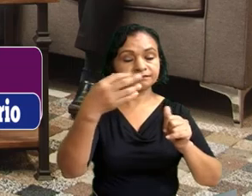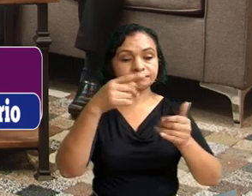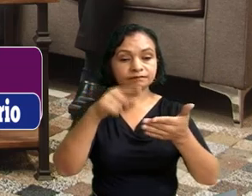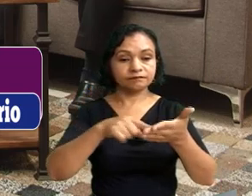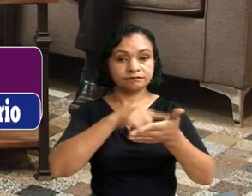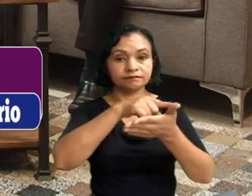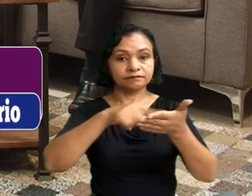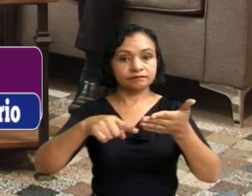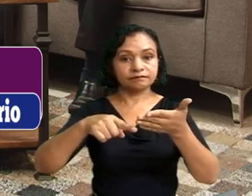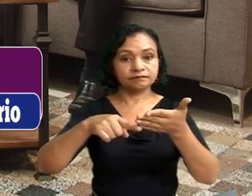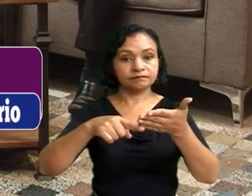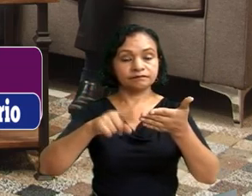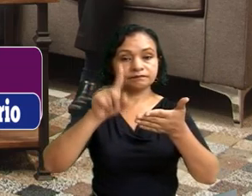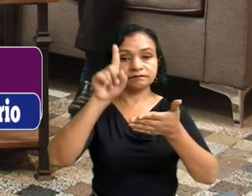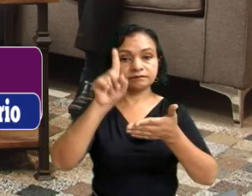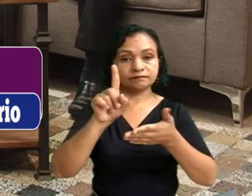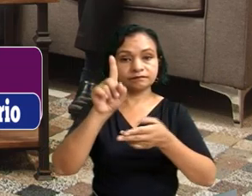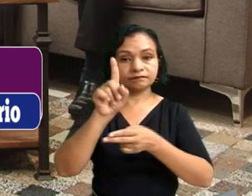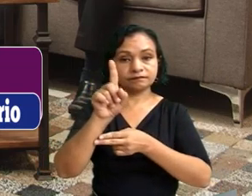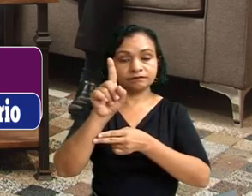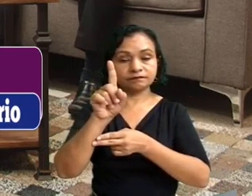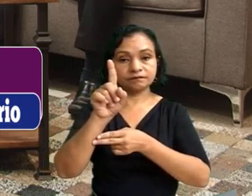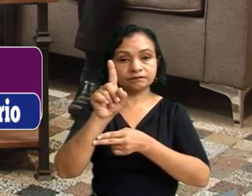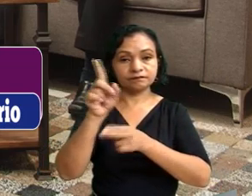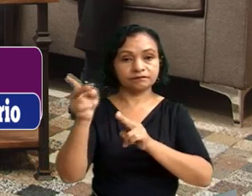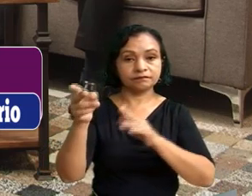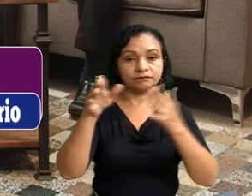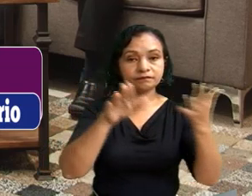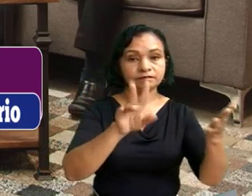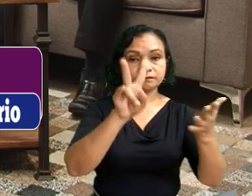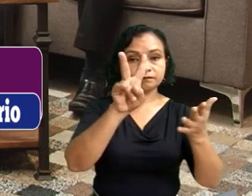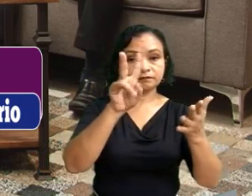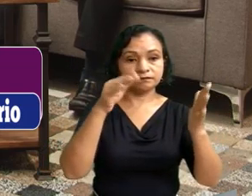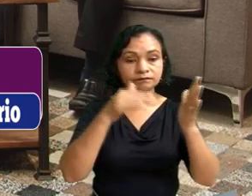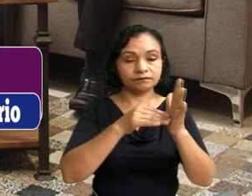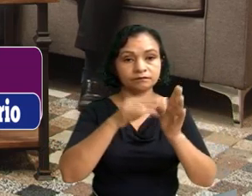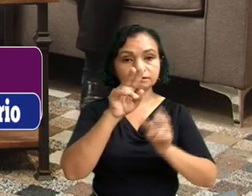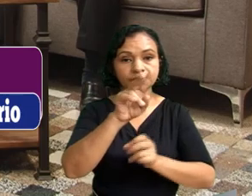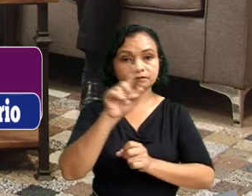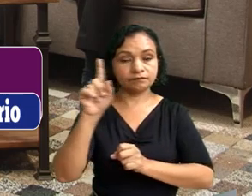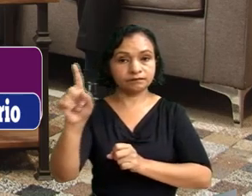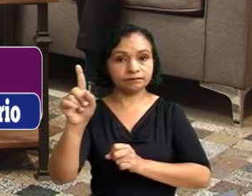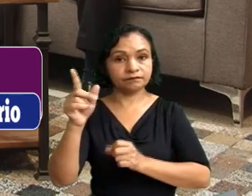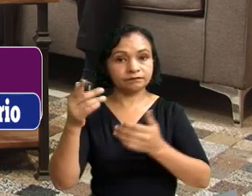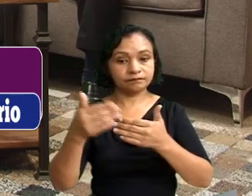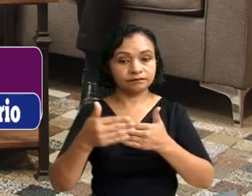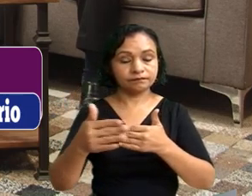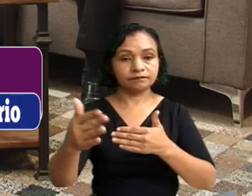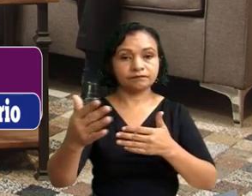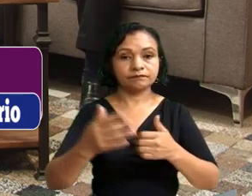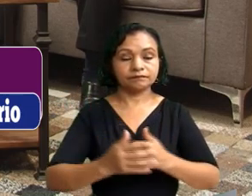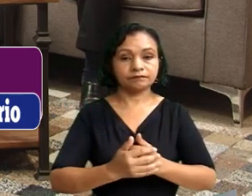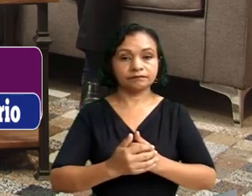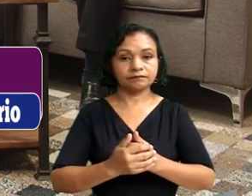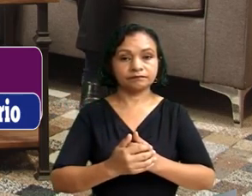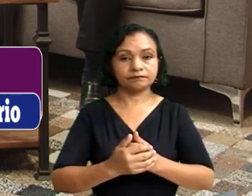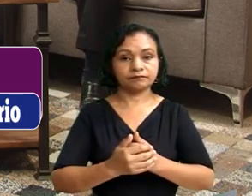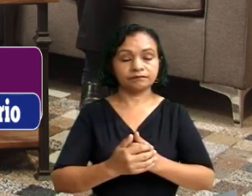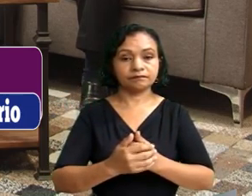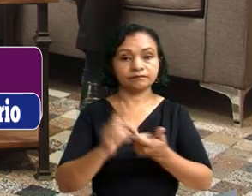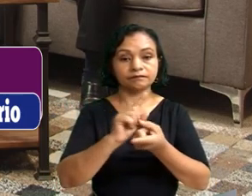del primero de noviembre del 2021 entonces cambio ahí hay una guerra candidata de